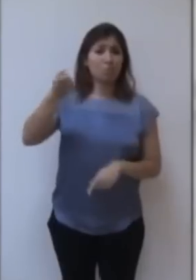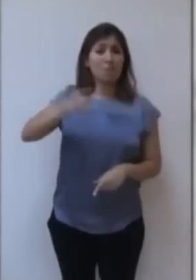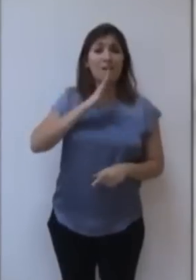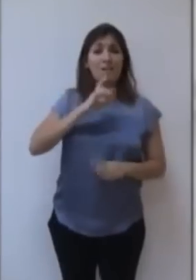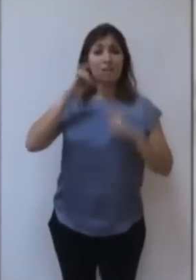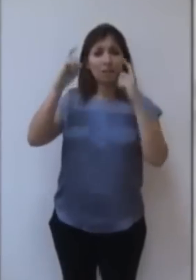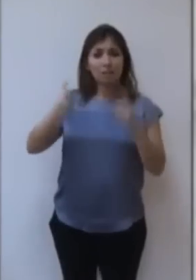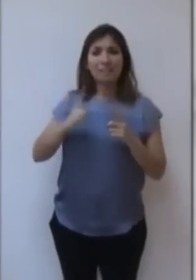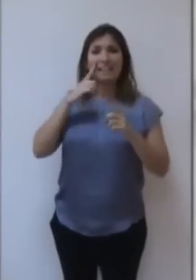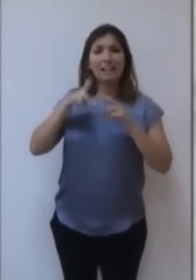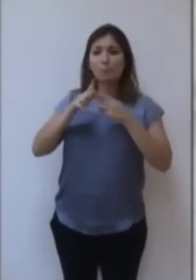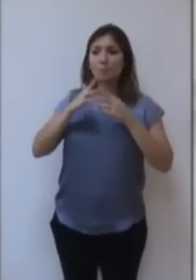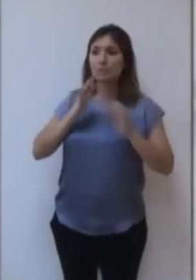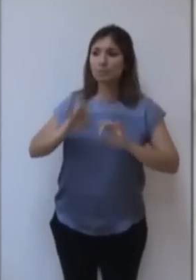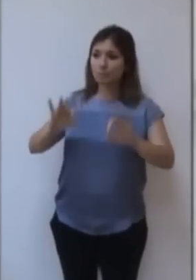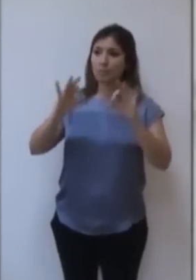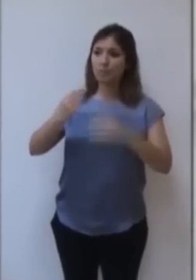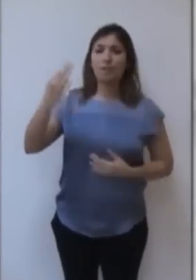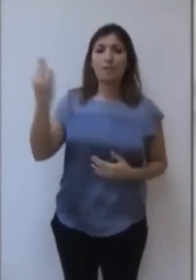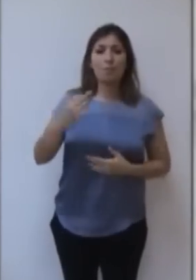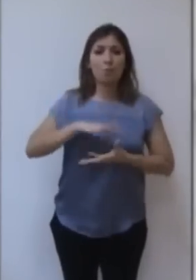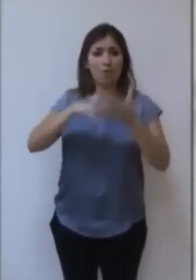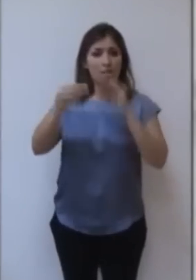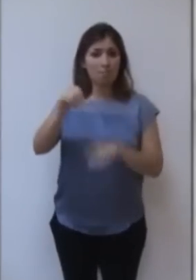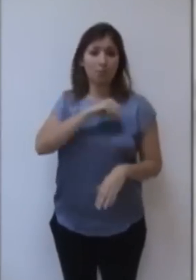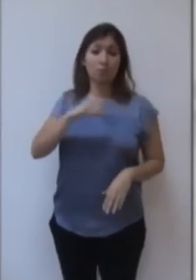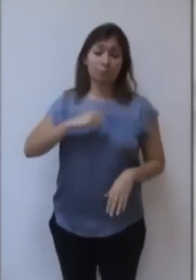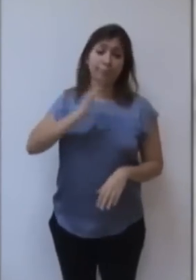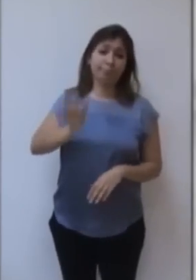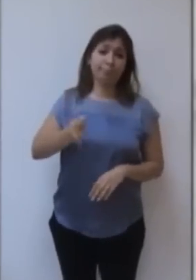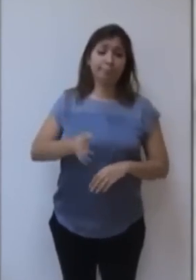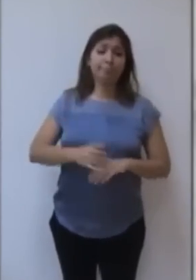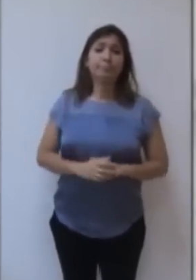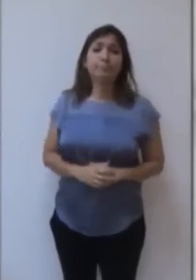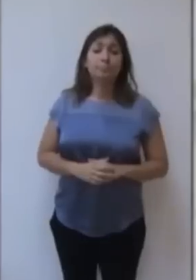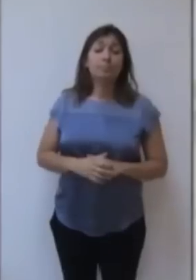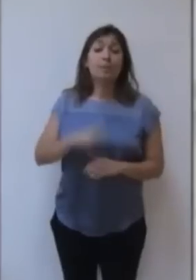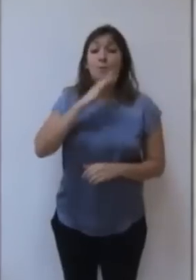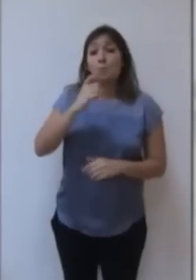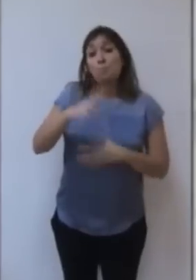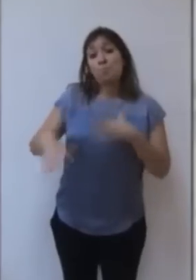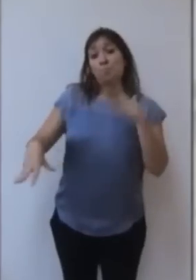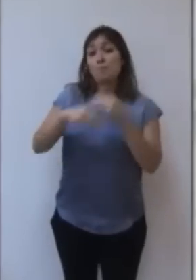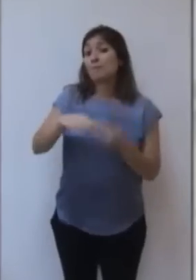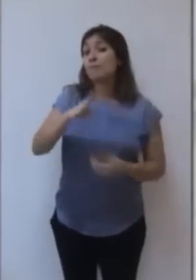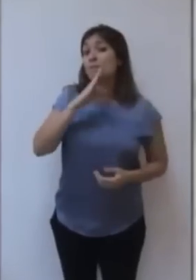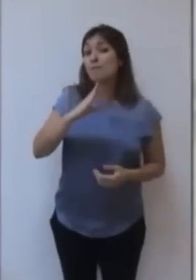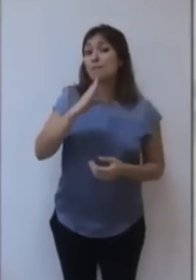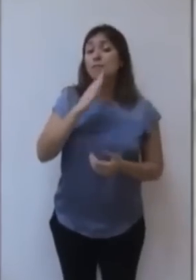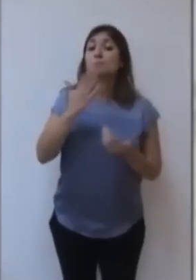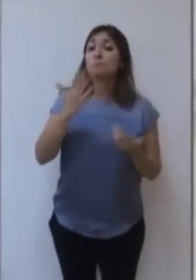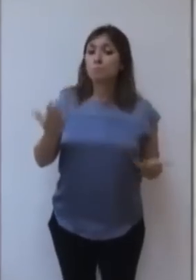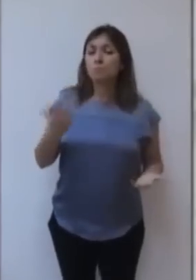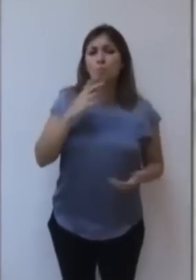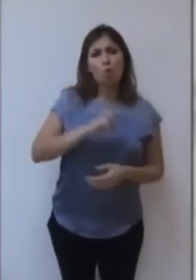pretende desarrollar una herramienta específica tiene que ser personalizable, efectivamente. Y además, pues por añadir o por completar, pues